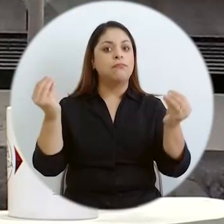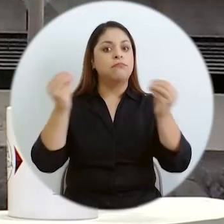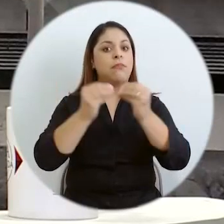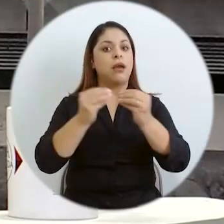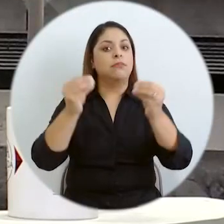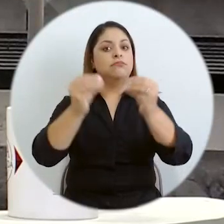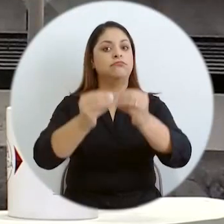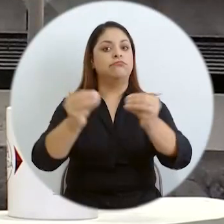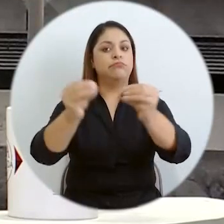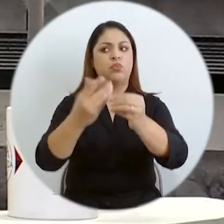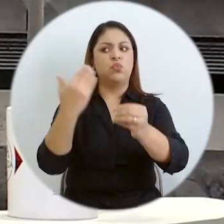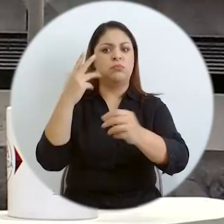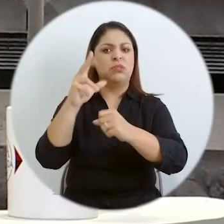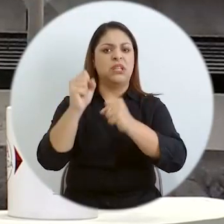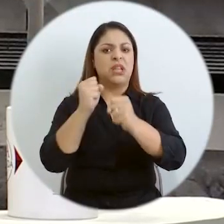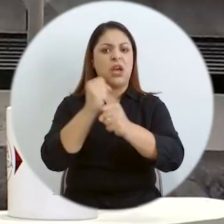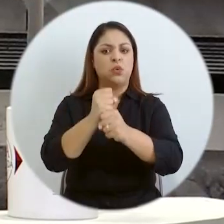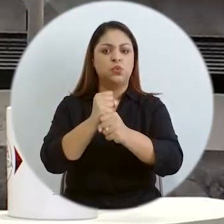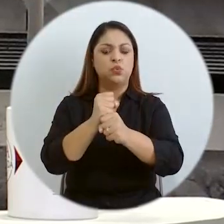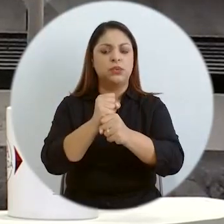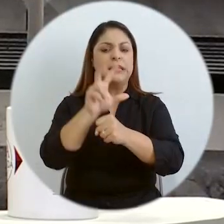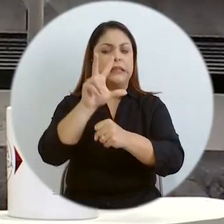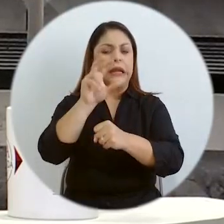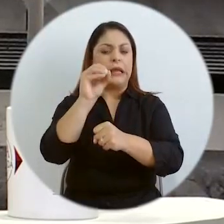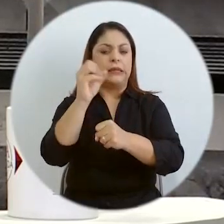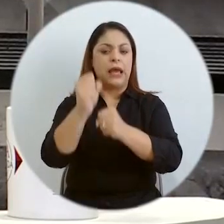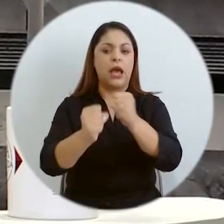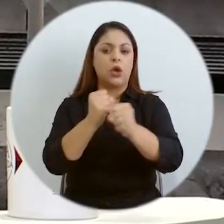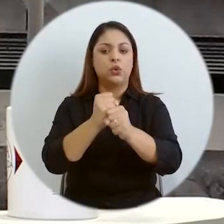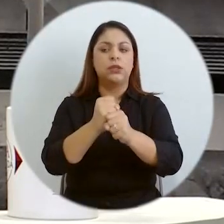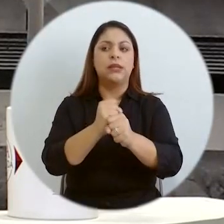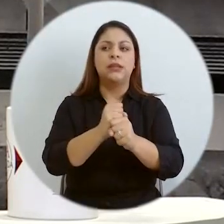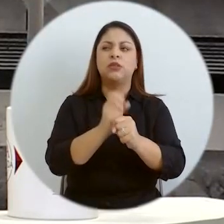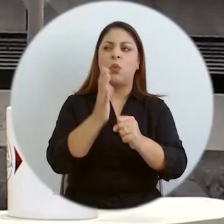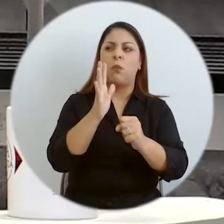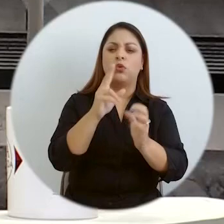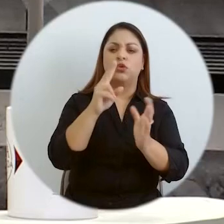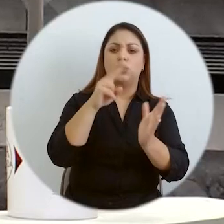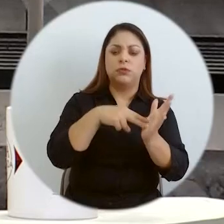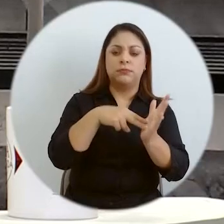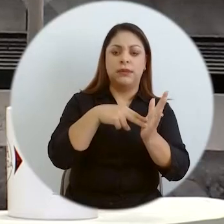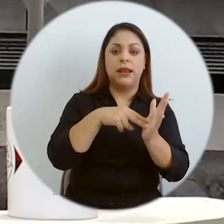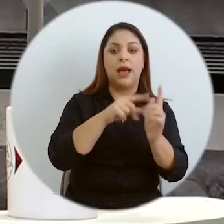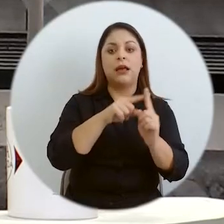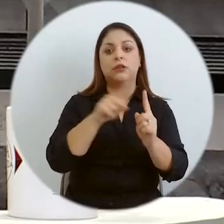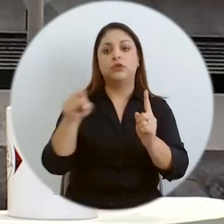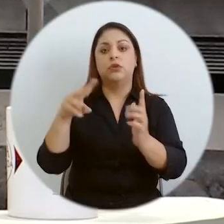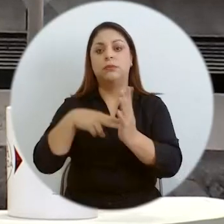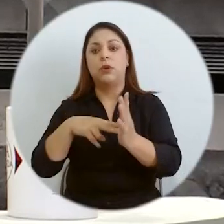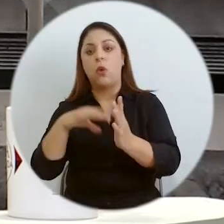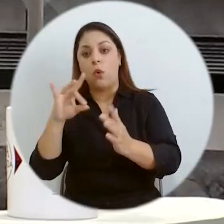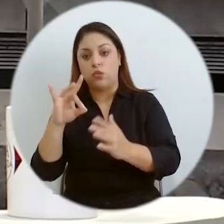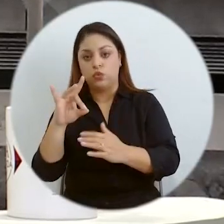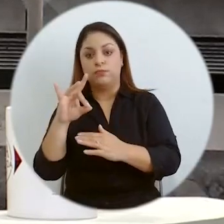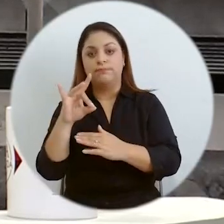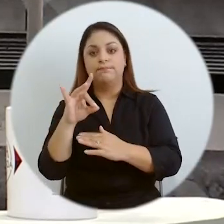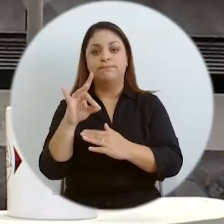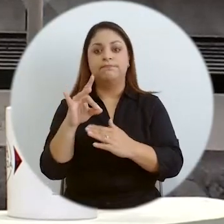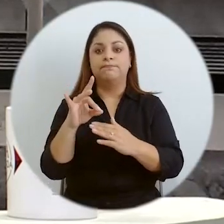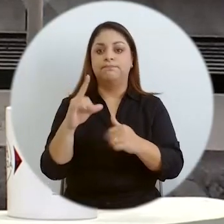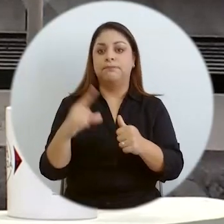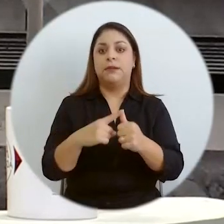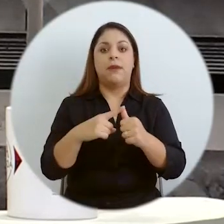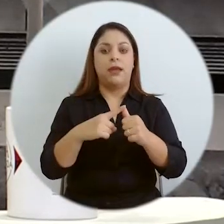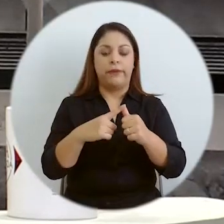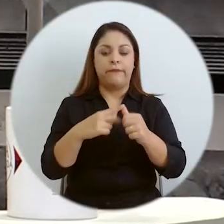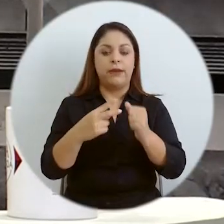Hubo una primera ola, digamos así, que fue del 2000 al 2008, cuando sucedió la crisis inmobiliaria, y luego tuvo